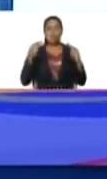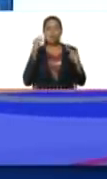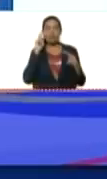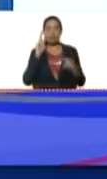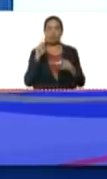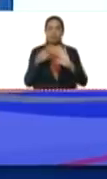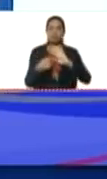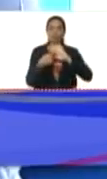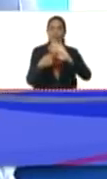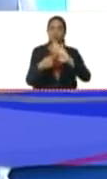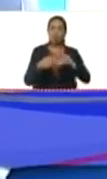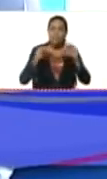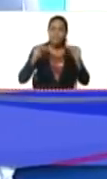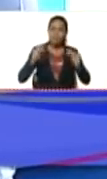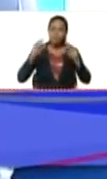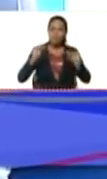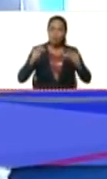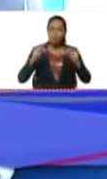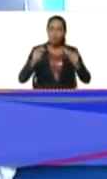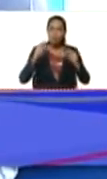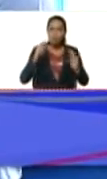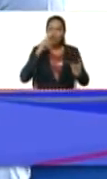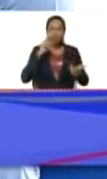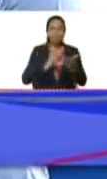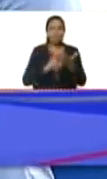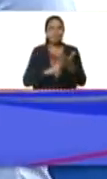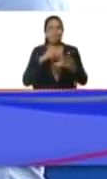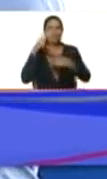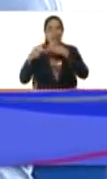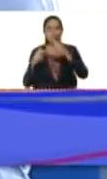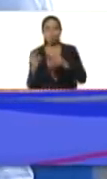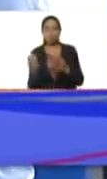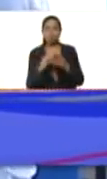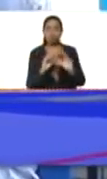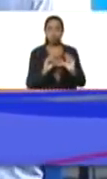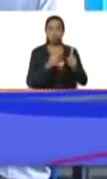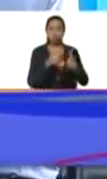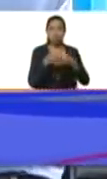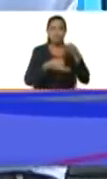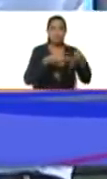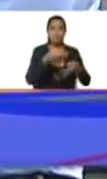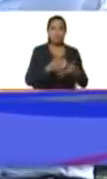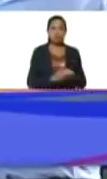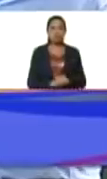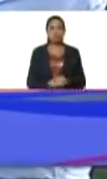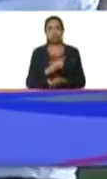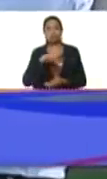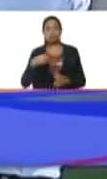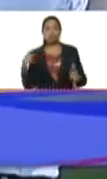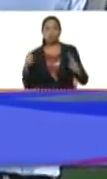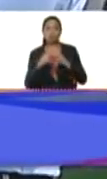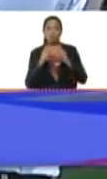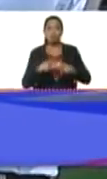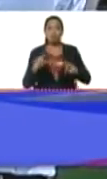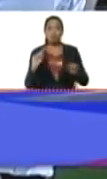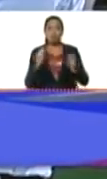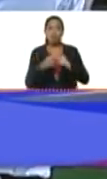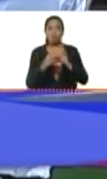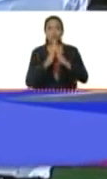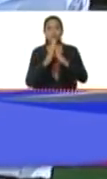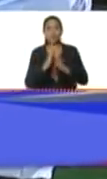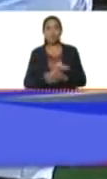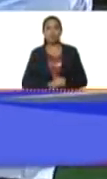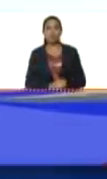puede demostrar la efectividad, la eficiencia de la política que usted ha instruido. Ahora, nos encontramos, cambio de lámina, por favor,